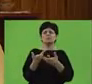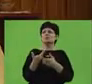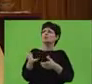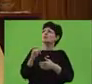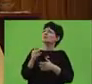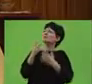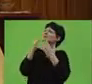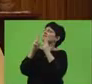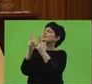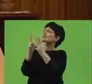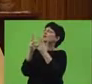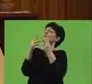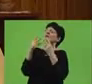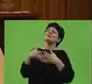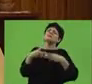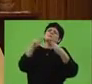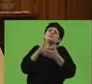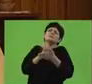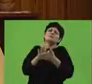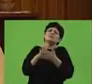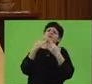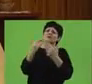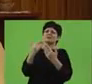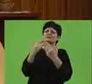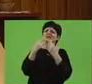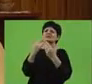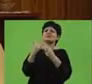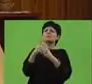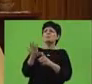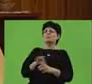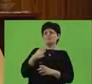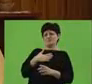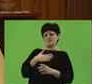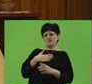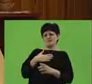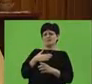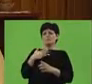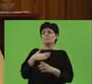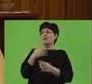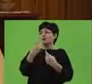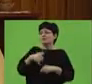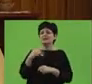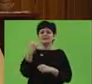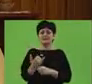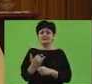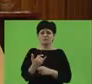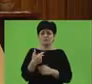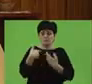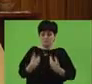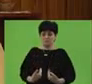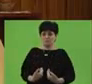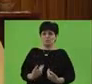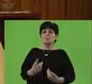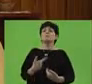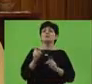le agradezco por Espíritu. Gracias, Espíritu Santo, por la vida que me das. Por lo que puedo vivir. Por lo que tengo. Por lo que soy.